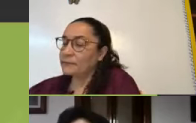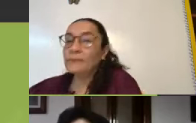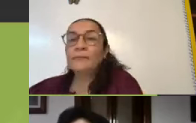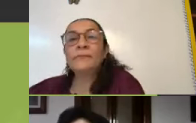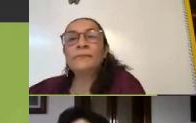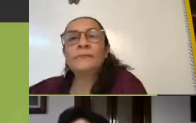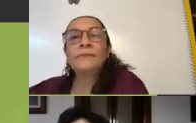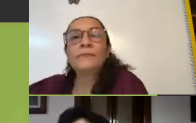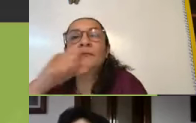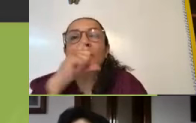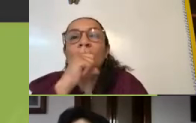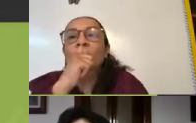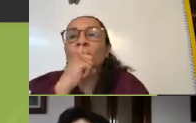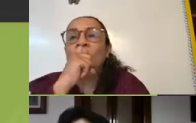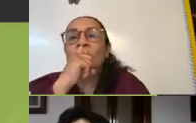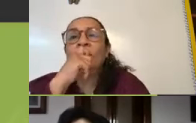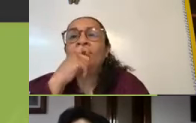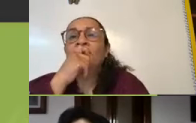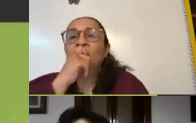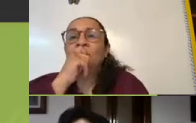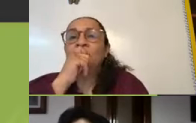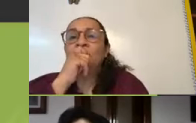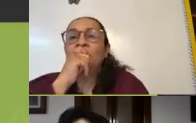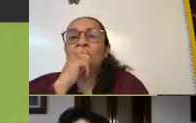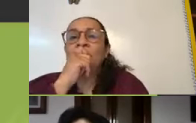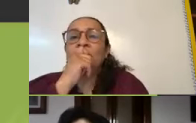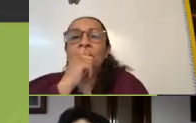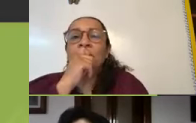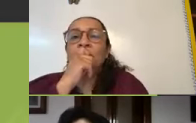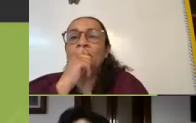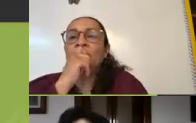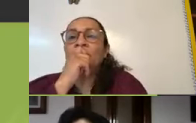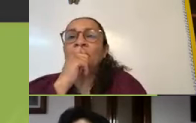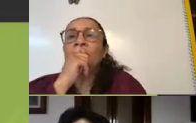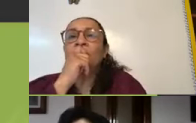Por otra parte, en virtud de la reforma que se propone en los artículos